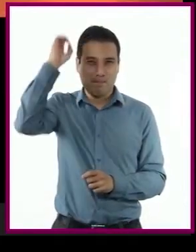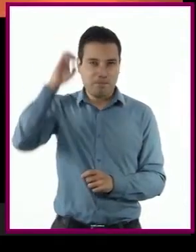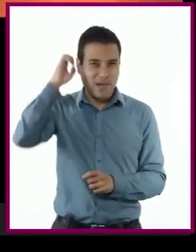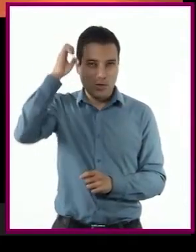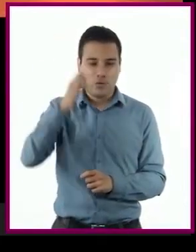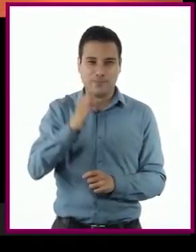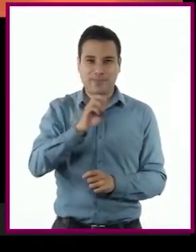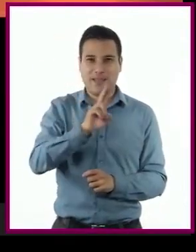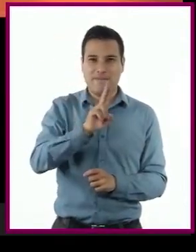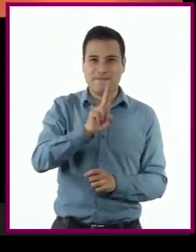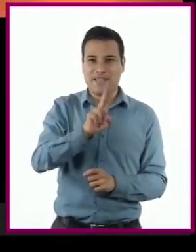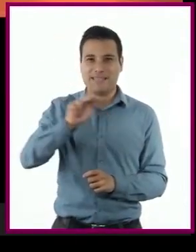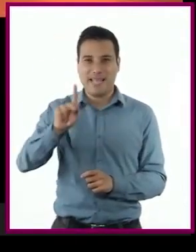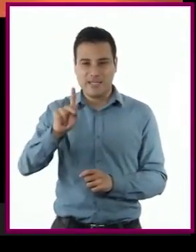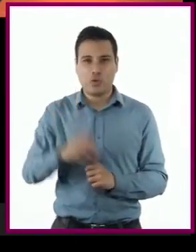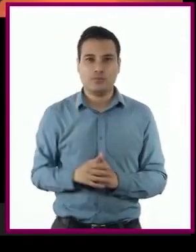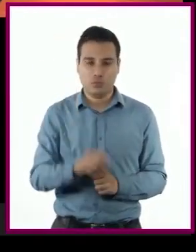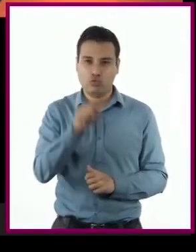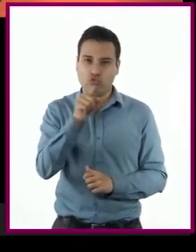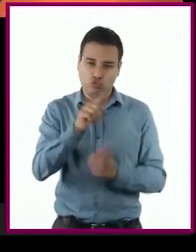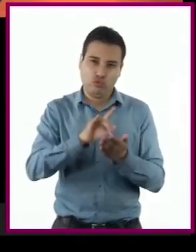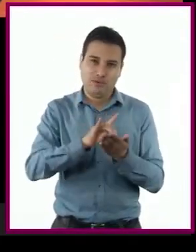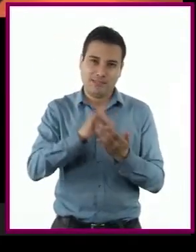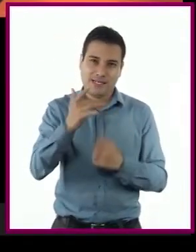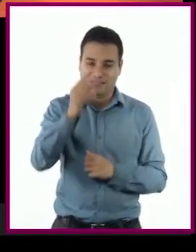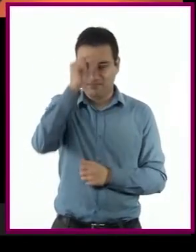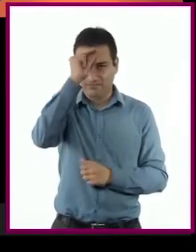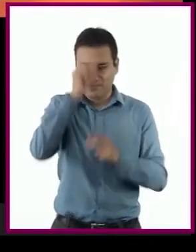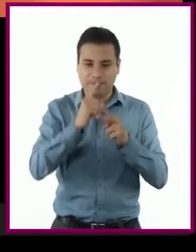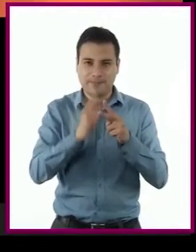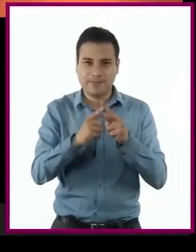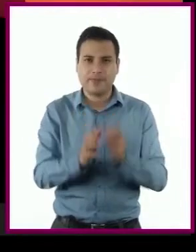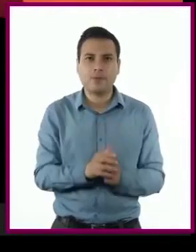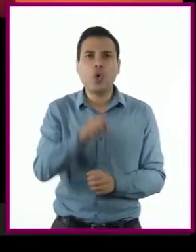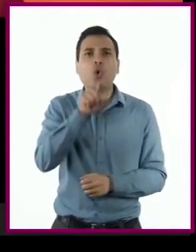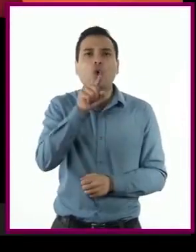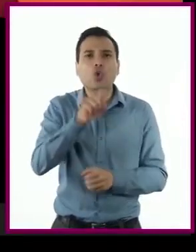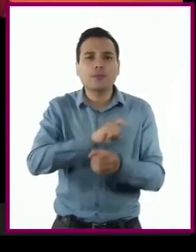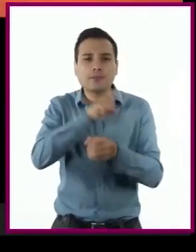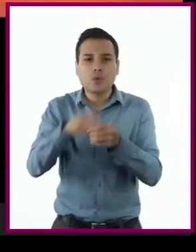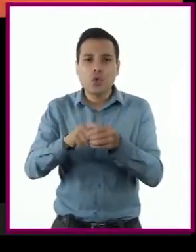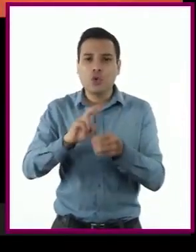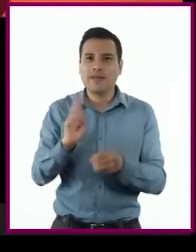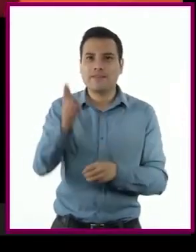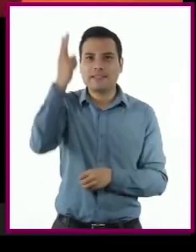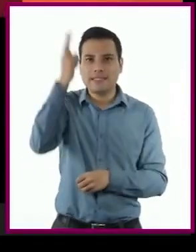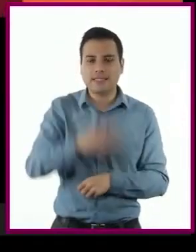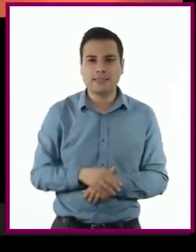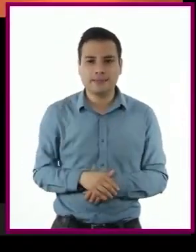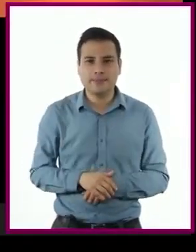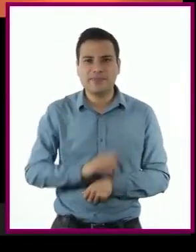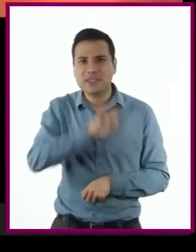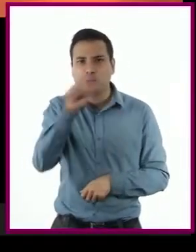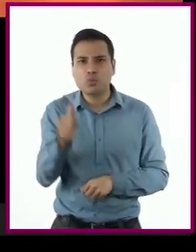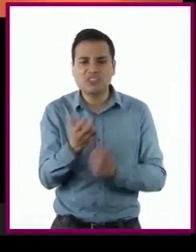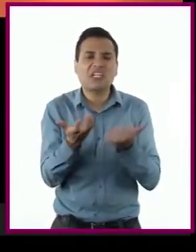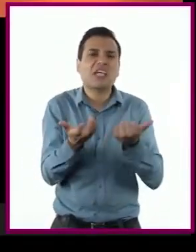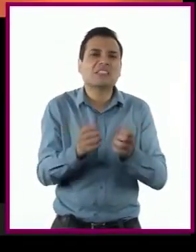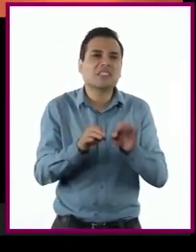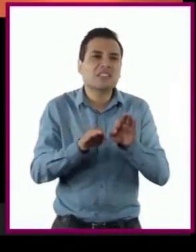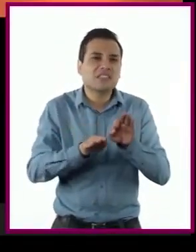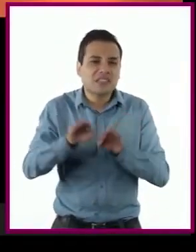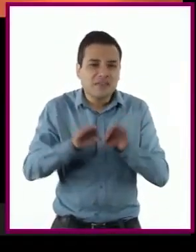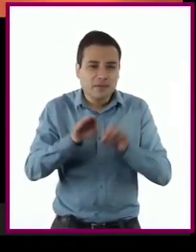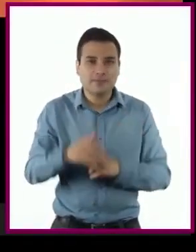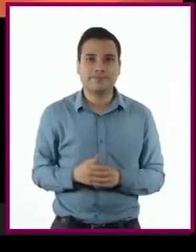como criptógrafo. Díganos, maestro Turing, tras incorporarse a la Universidad de Manchester, ¿en qué trabajó? Oh,